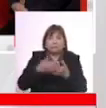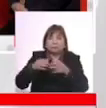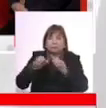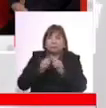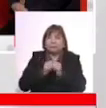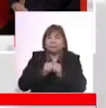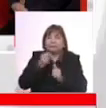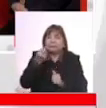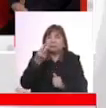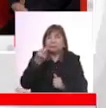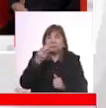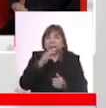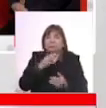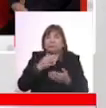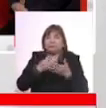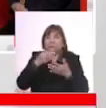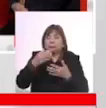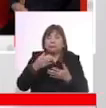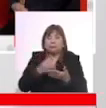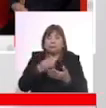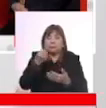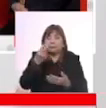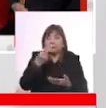12 del decreto de urgencia número